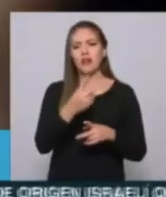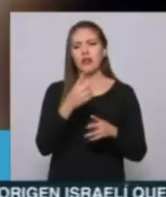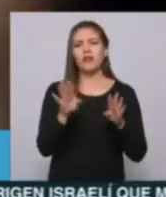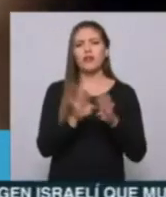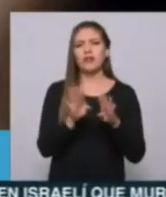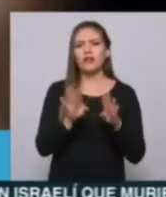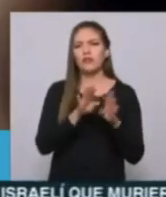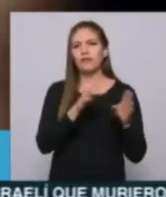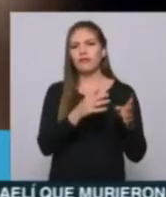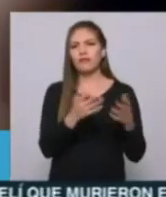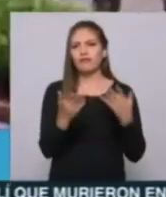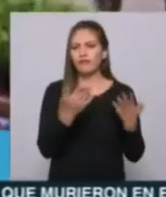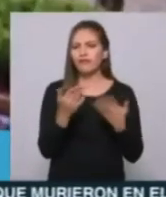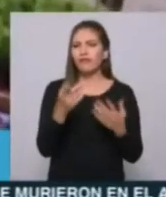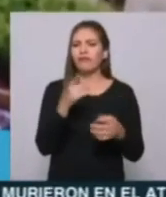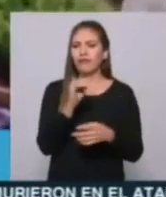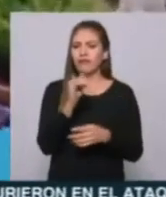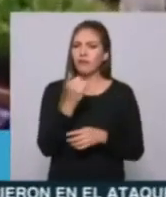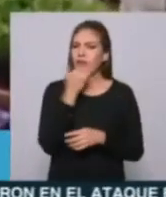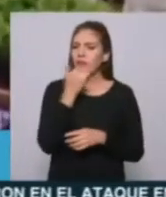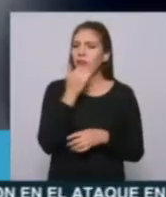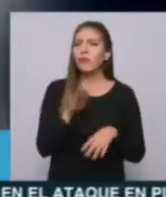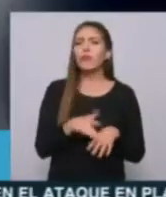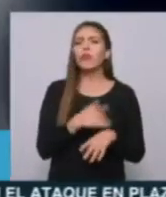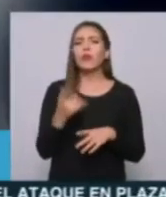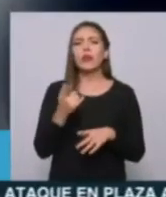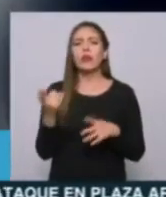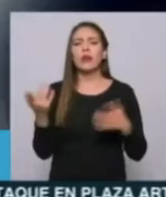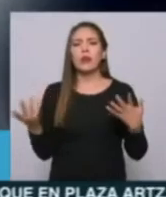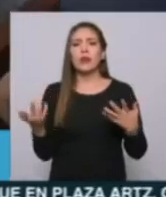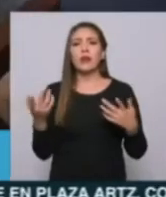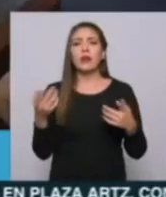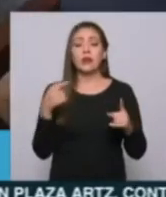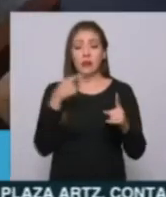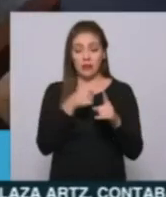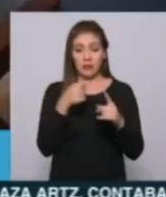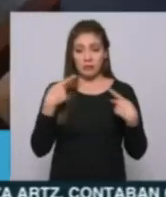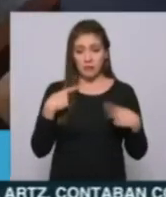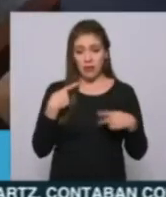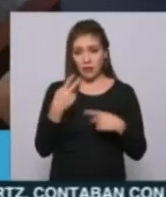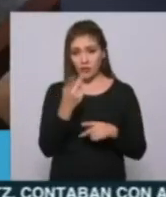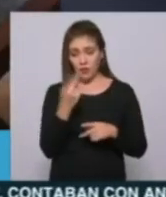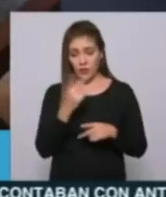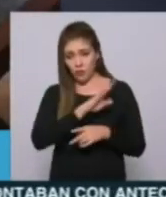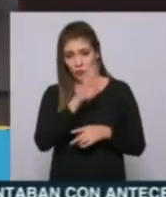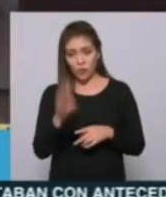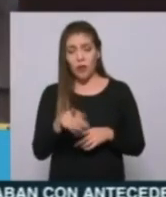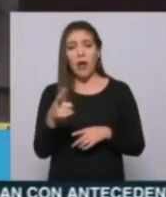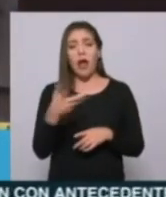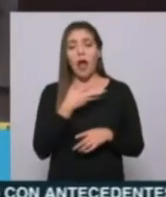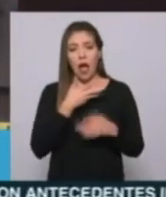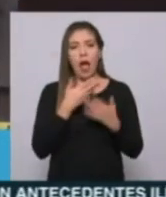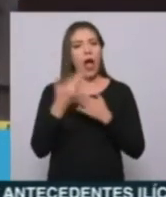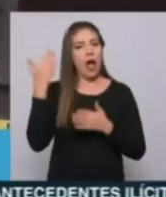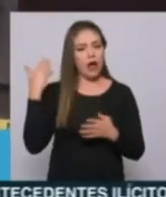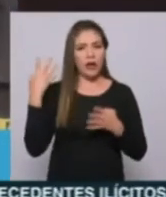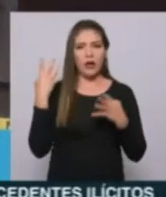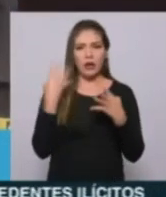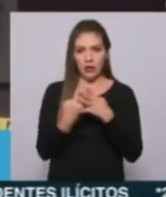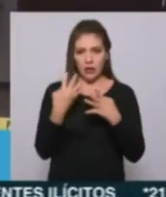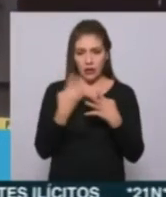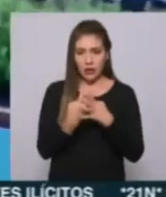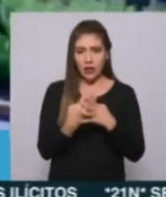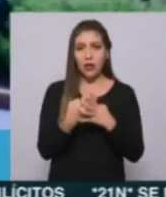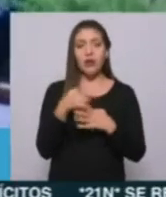Juan, porque si a estos ciudadanos con antecedentes criminales no se